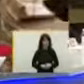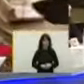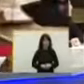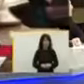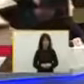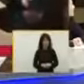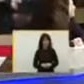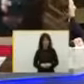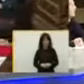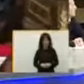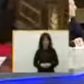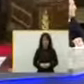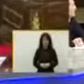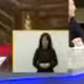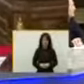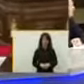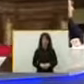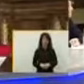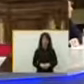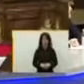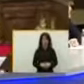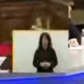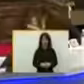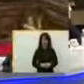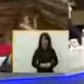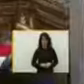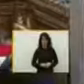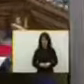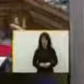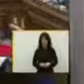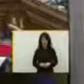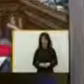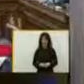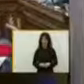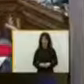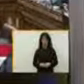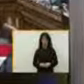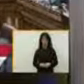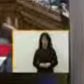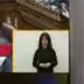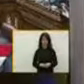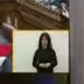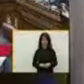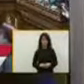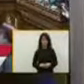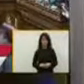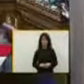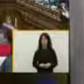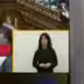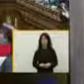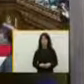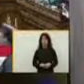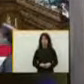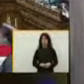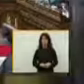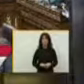eres partidarios, yo creo que tanto tú como tú, de poner un candidato de paja, digamos, para que se pusiera en marcha ese si reloj. Era de paja,